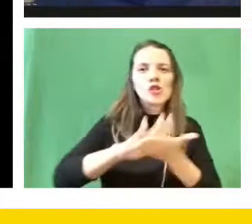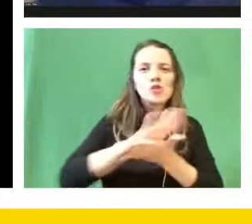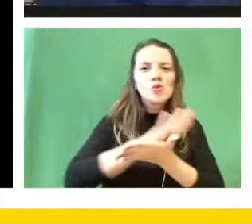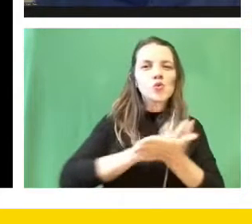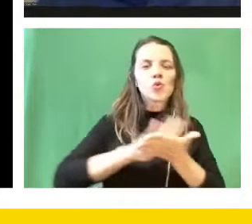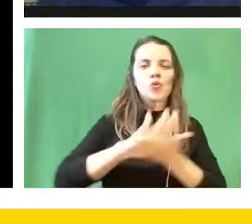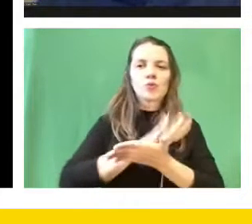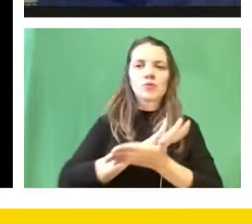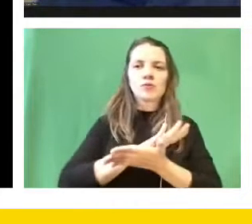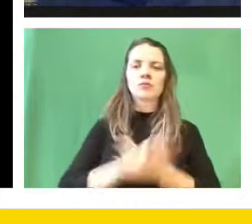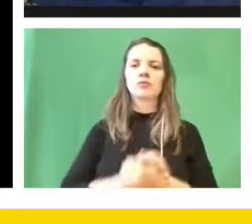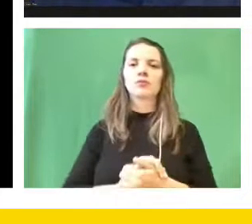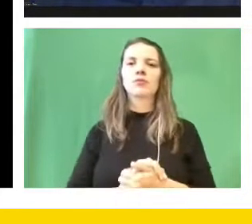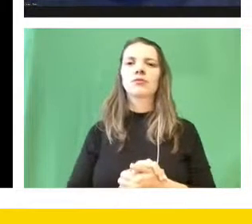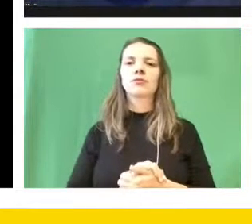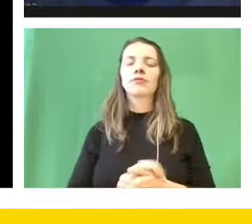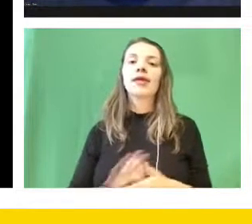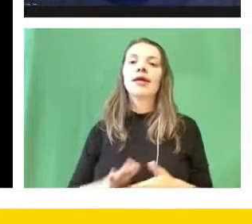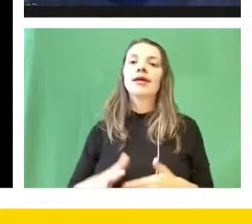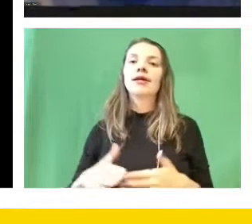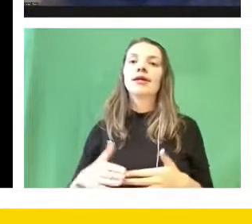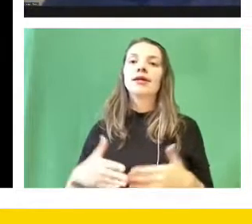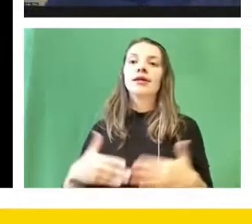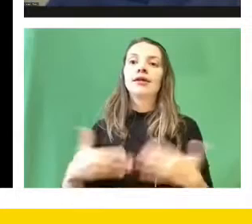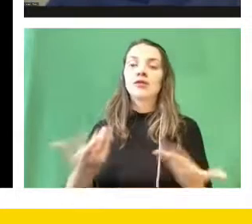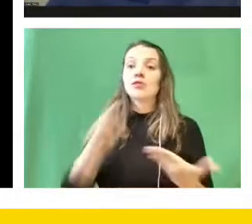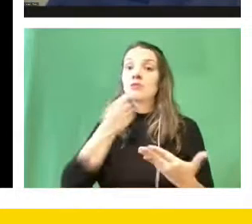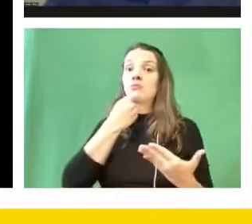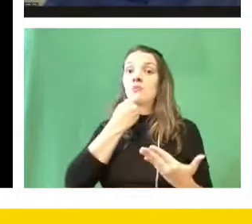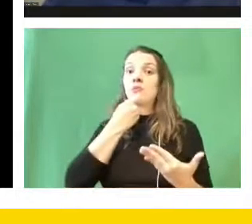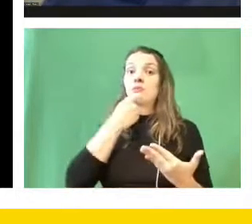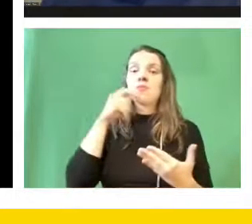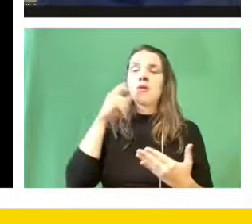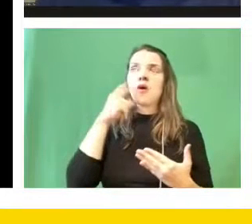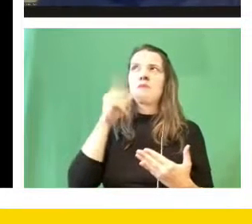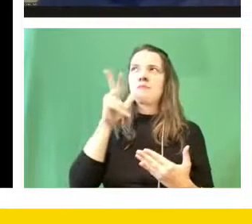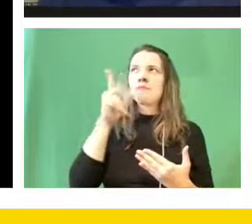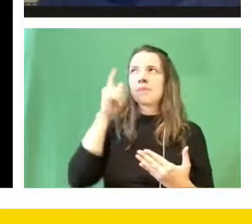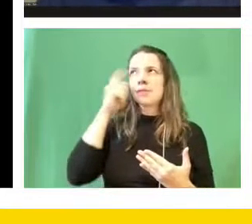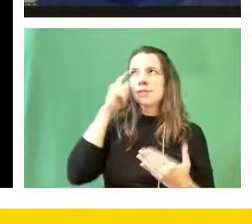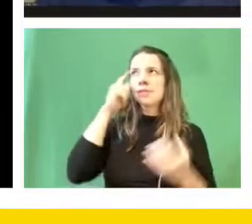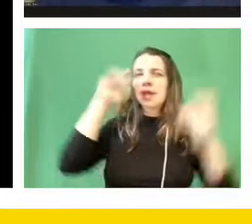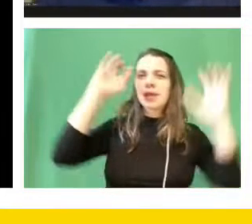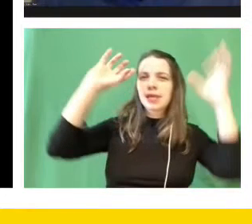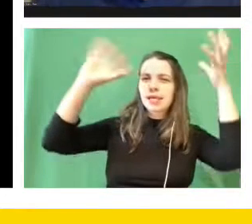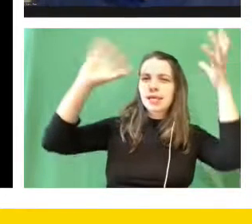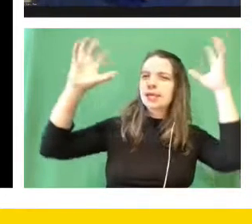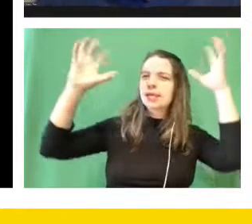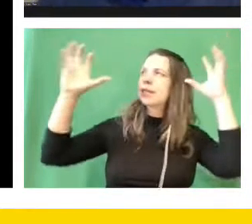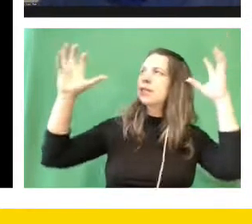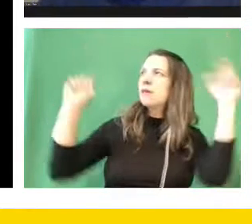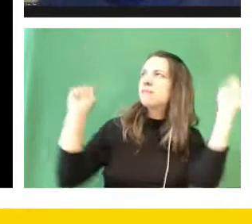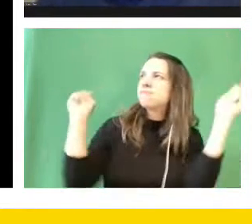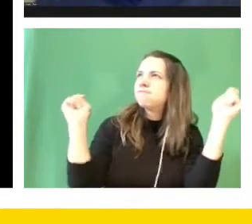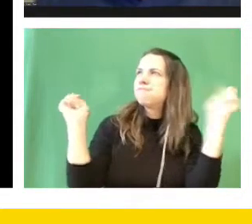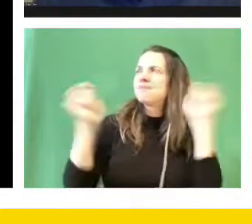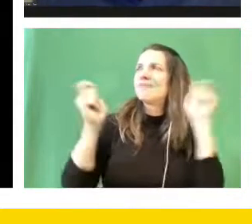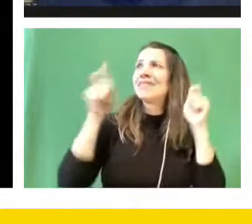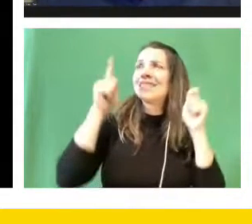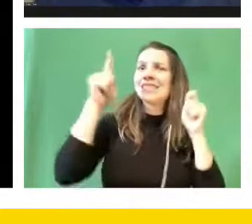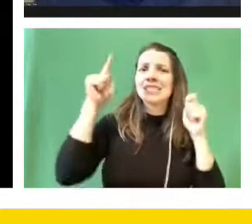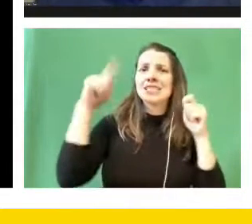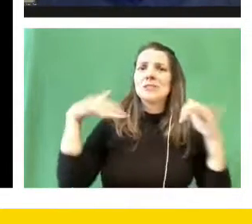amenaza, por ejemplo, de cambio climático. Nosotros, ustedes saben que Chile pertenece al Círculo de Fuego del Pacífico,